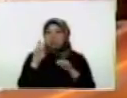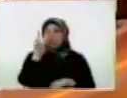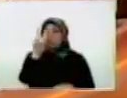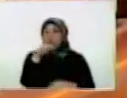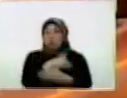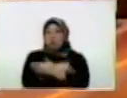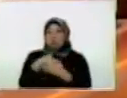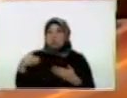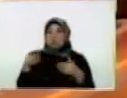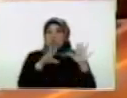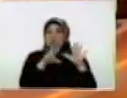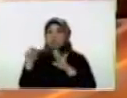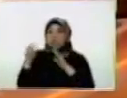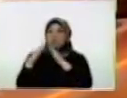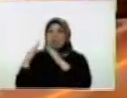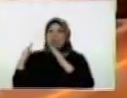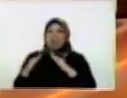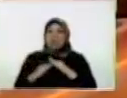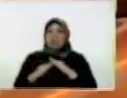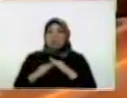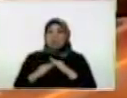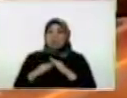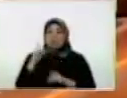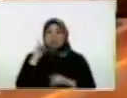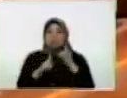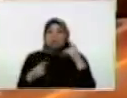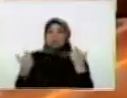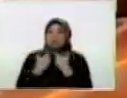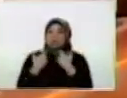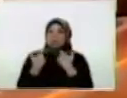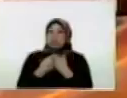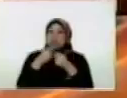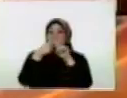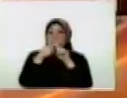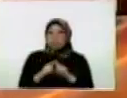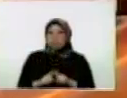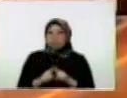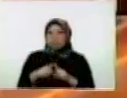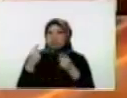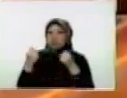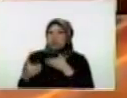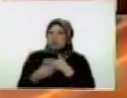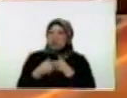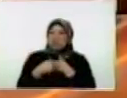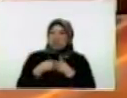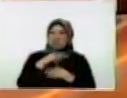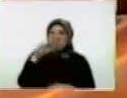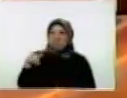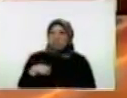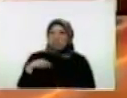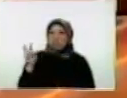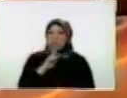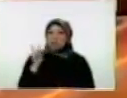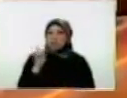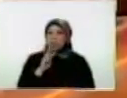2.600.000 viviendas, a pesar de la guerra económica que tienen contra nuestra patria.